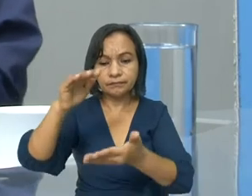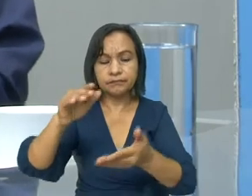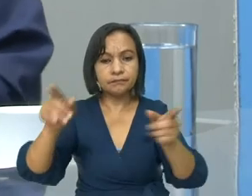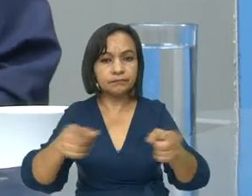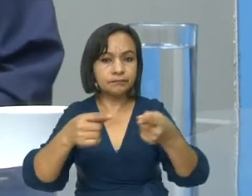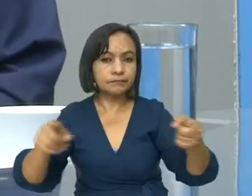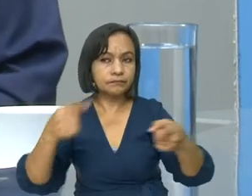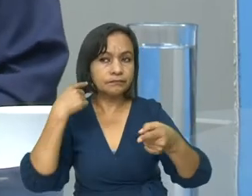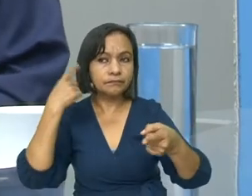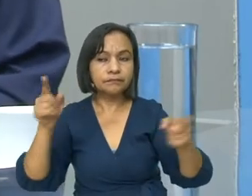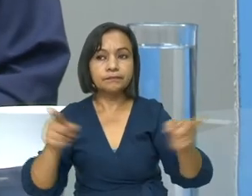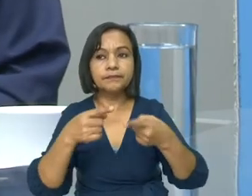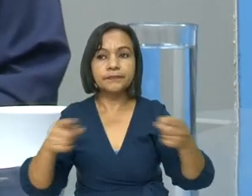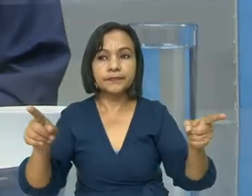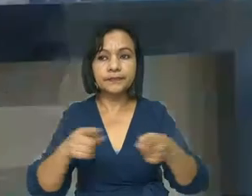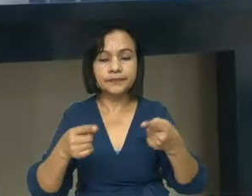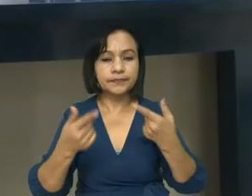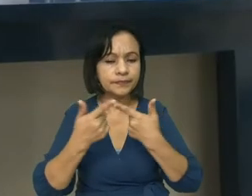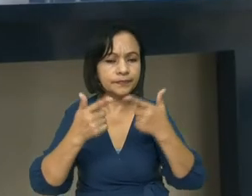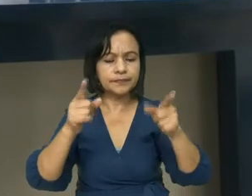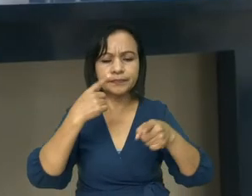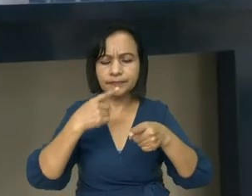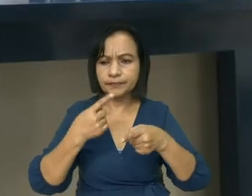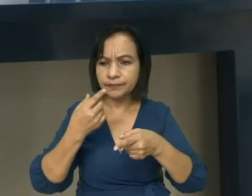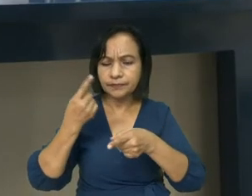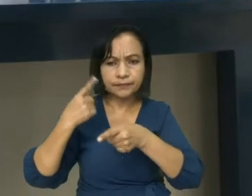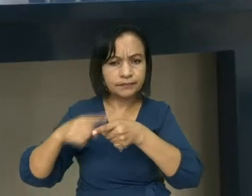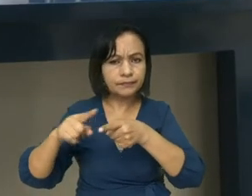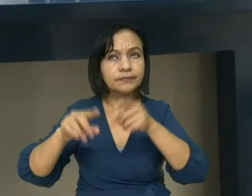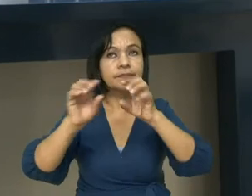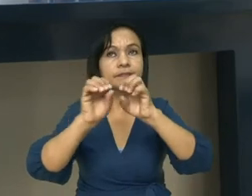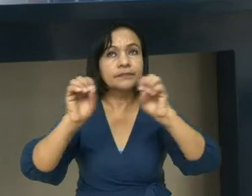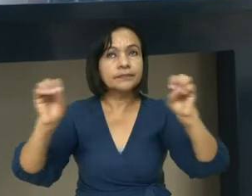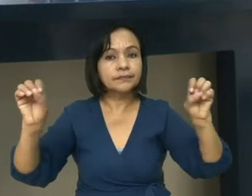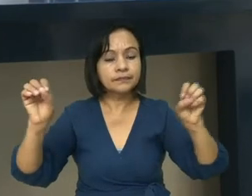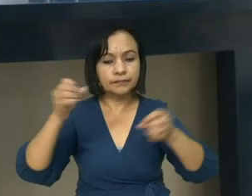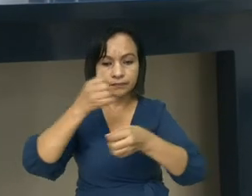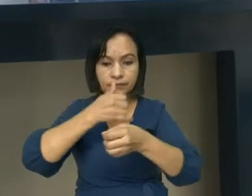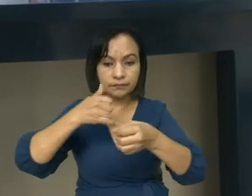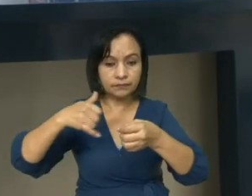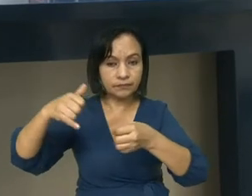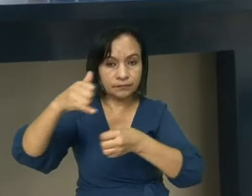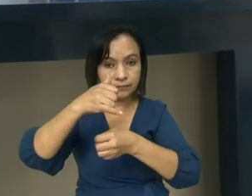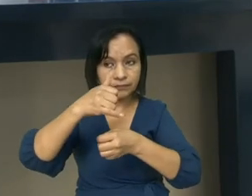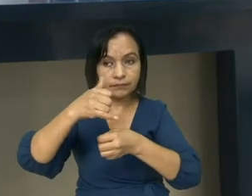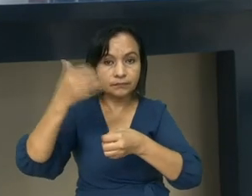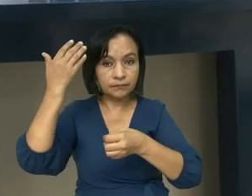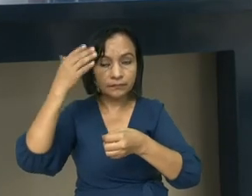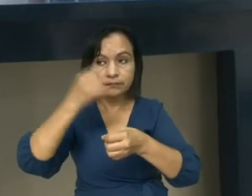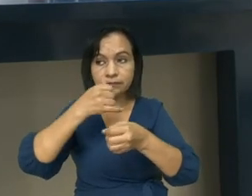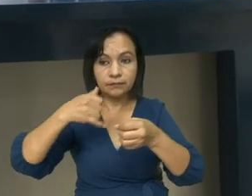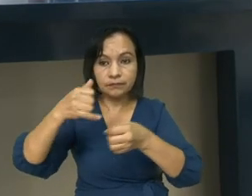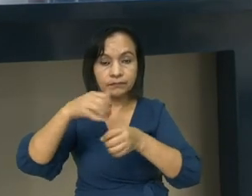los ponen. Porque ese servicio es totalmente gratis. No se cobra. Ahora, en la isla es totalmente diferente. Claro. Para que sepa, porque no